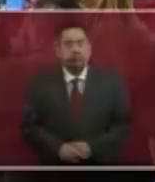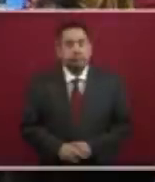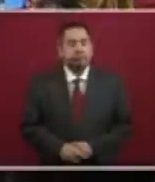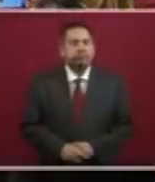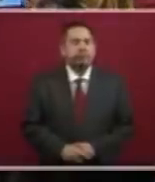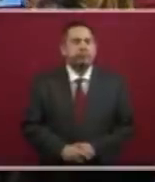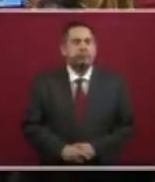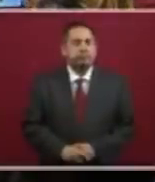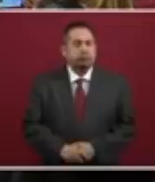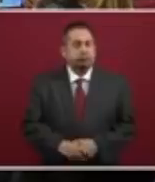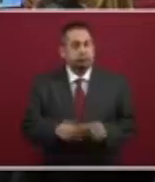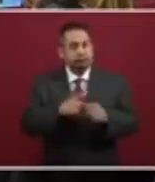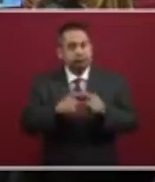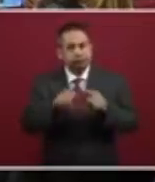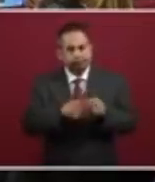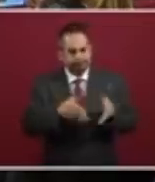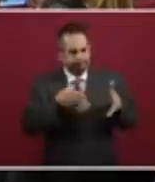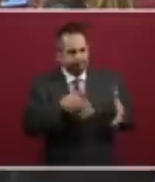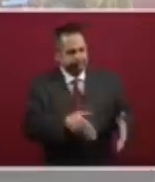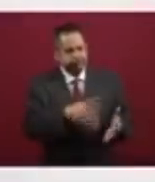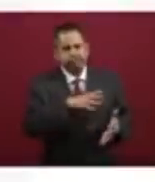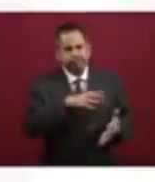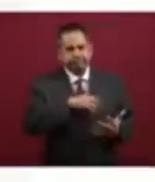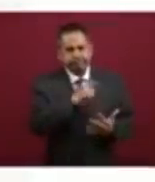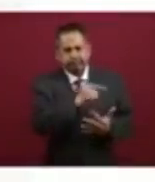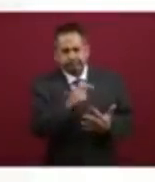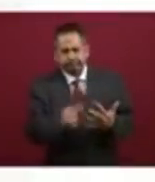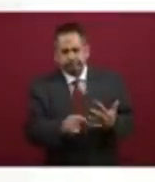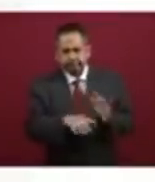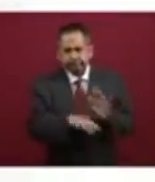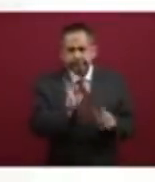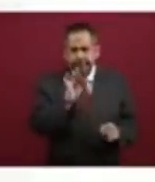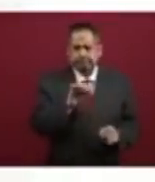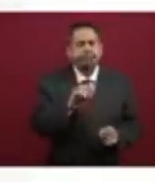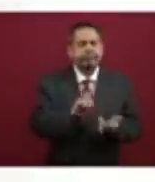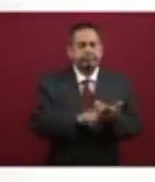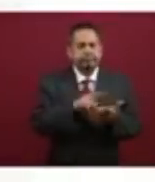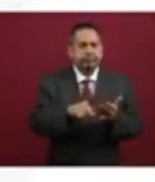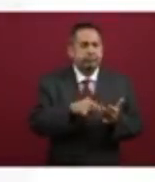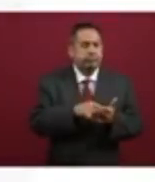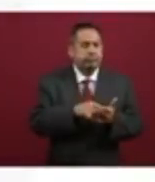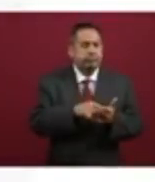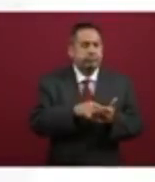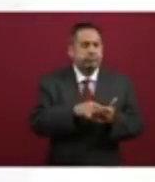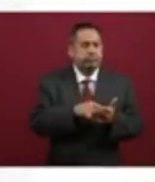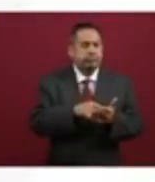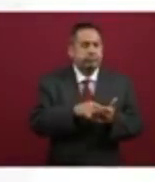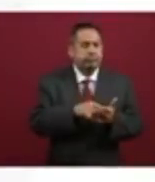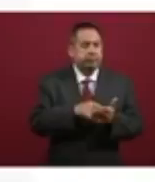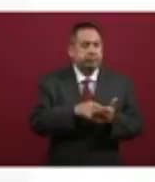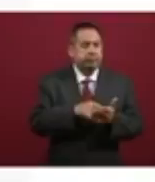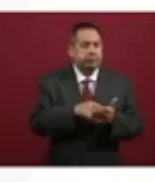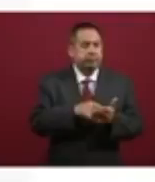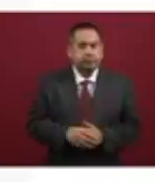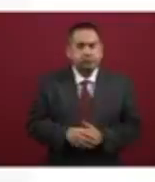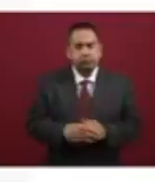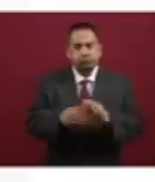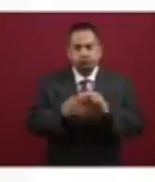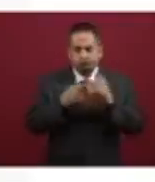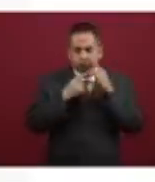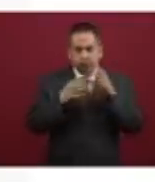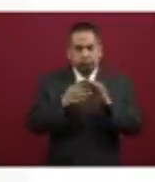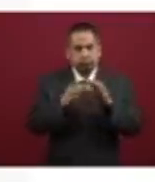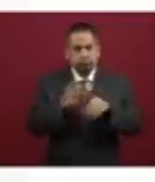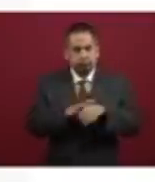densidad en el número de fosas que se encuentran, en este caso específico, en este polígono de actuación, en la idea de ir concentrando de